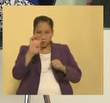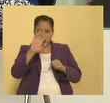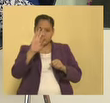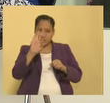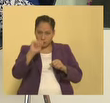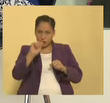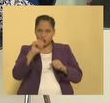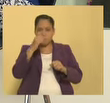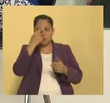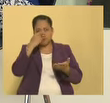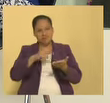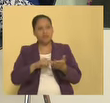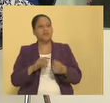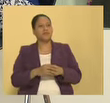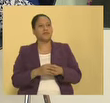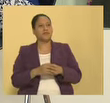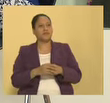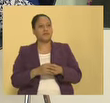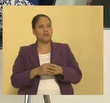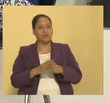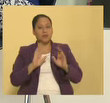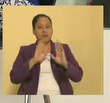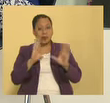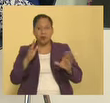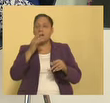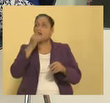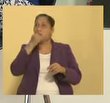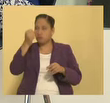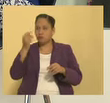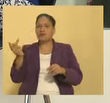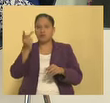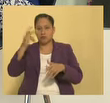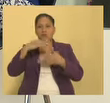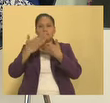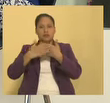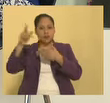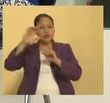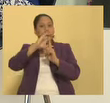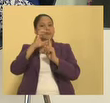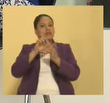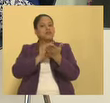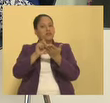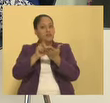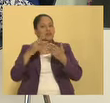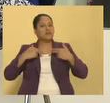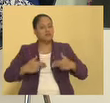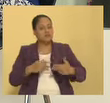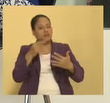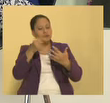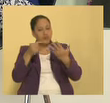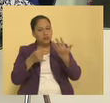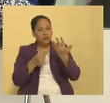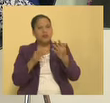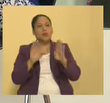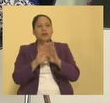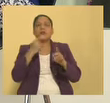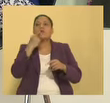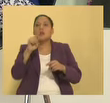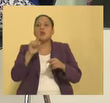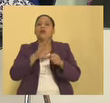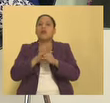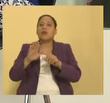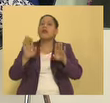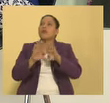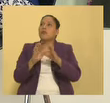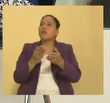1449, me parece. Vamos, ya pedimos entrevista para que nos hable la comisión de cuál es el procedimiento de queja, cómo se